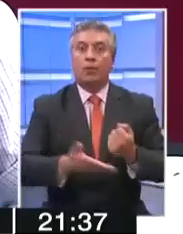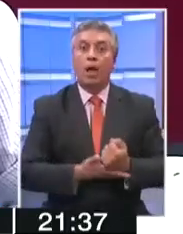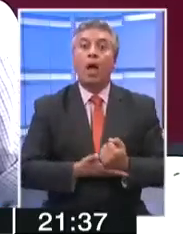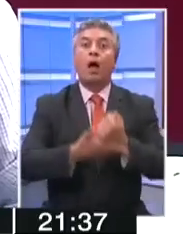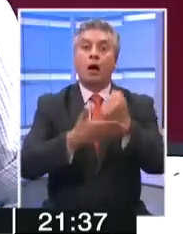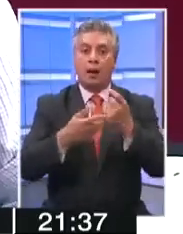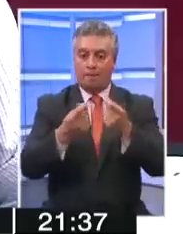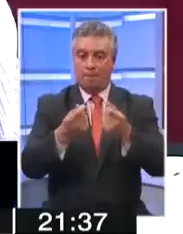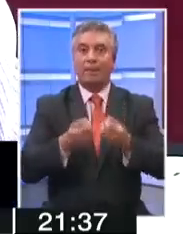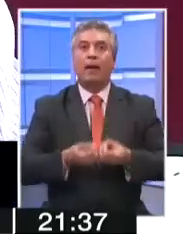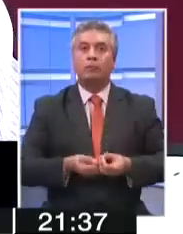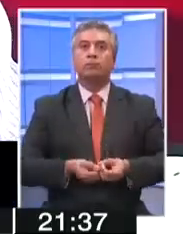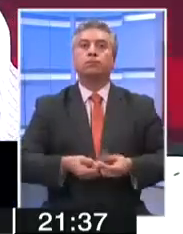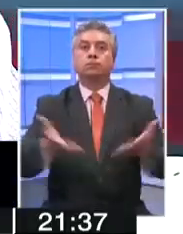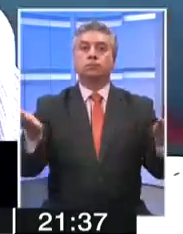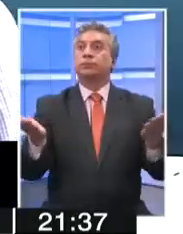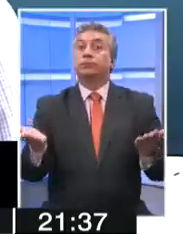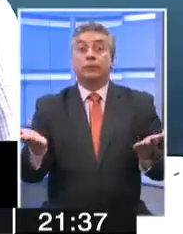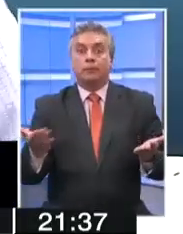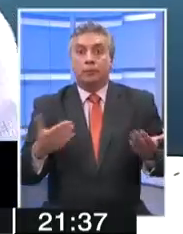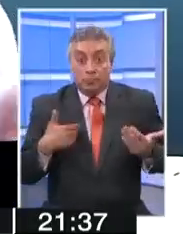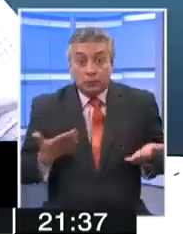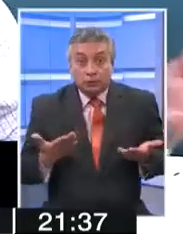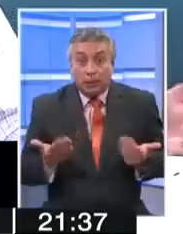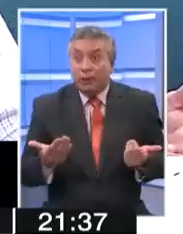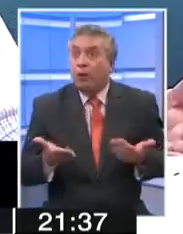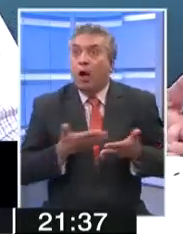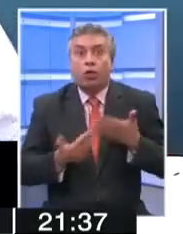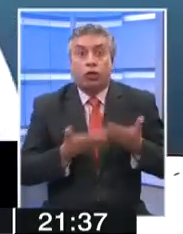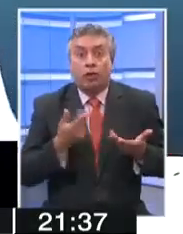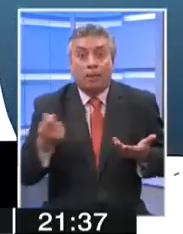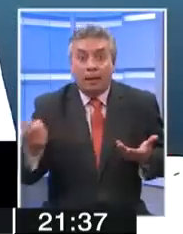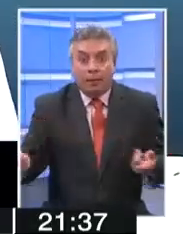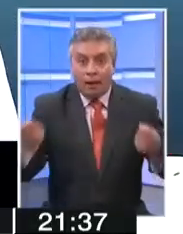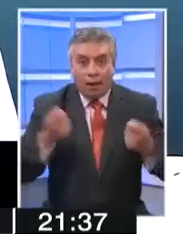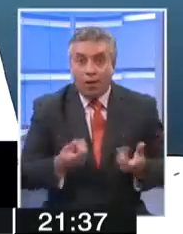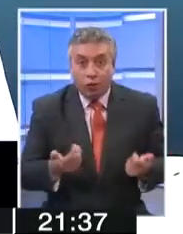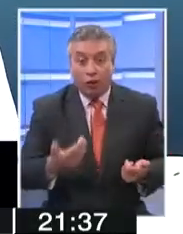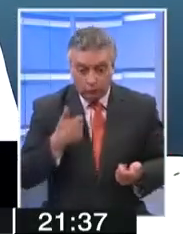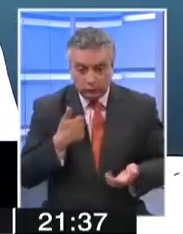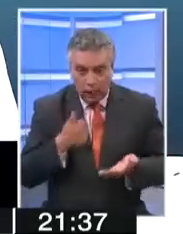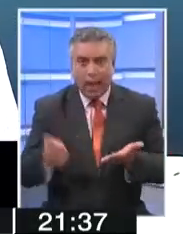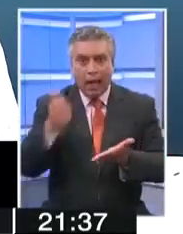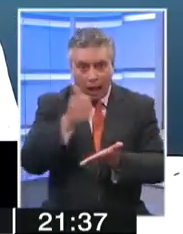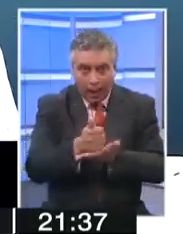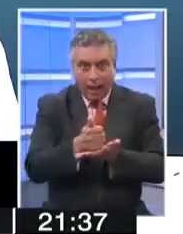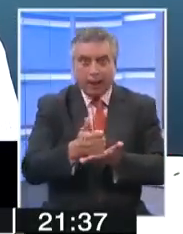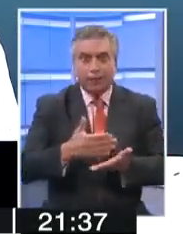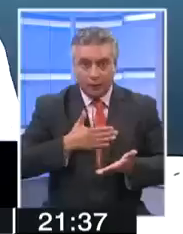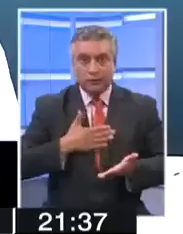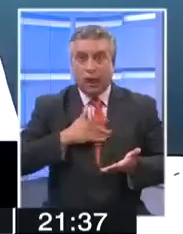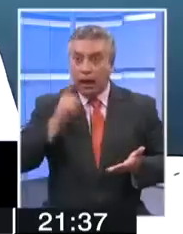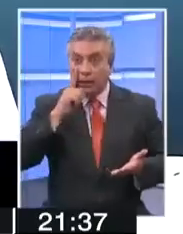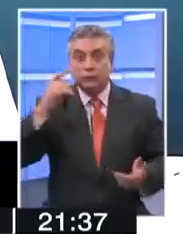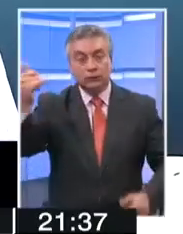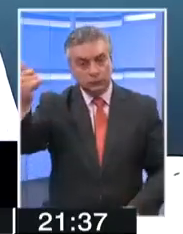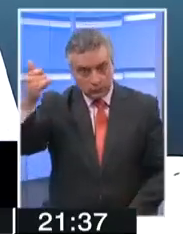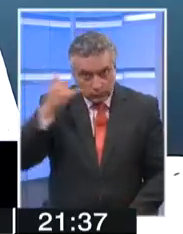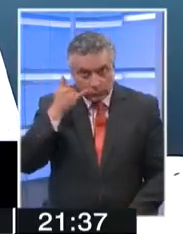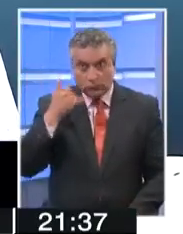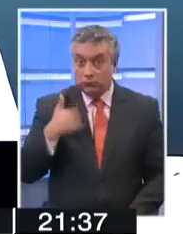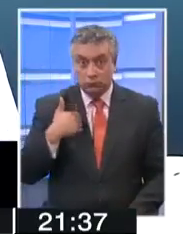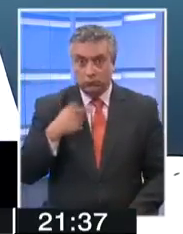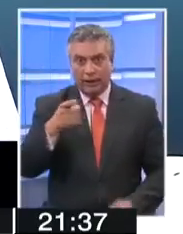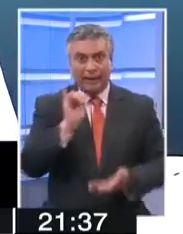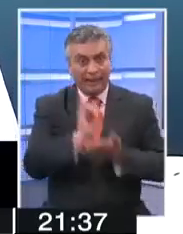recursos. Esperamos, pero todavía no tenemos indicios de dónde van a salir esos recursos. Porque a mí como alcalde, en mi comuna, me deberían alguien haber llamado. ¿Y el intendente no le ha